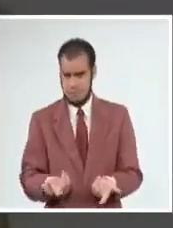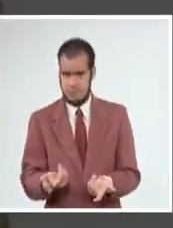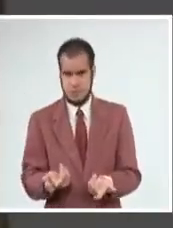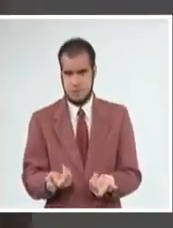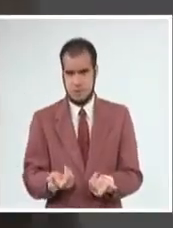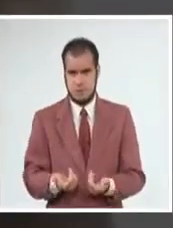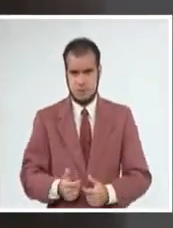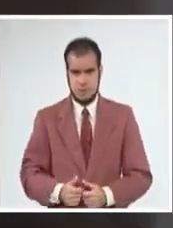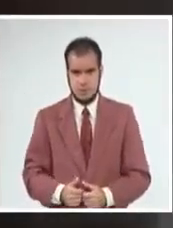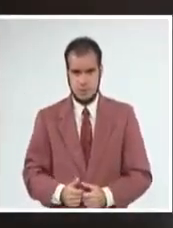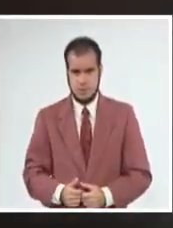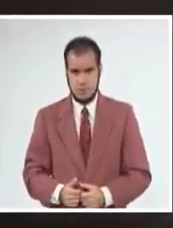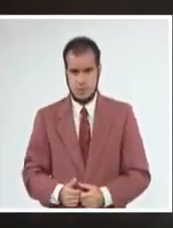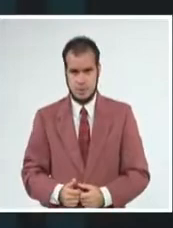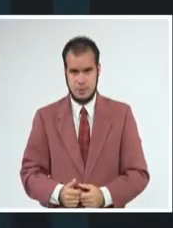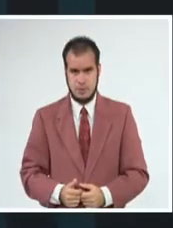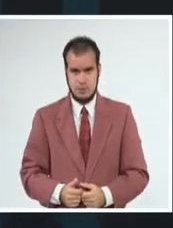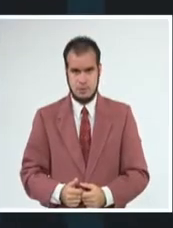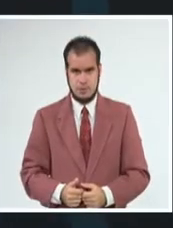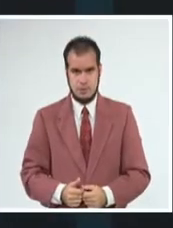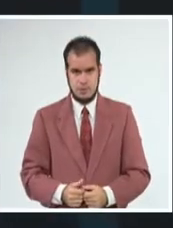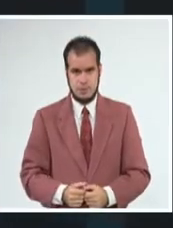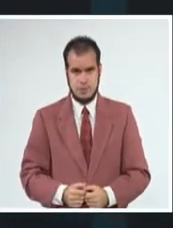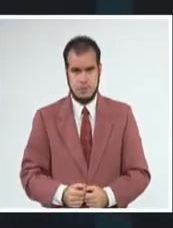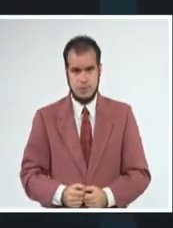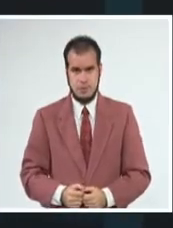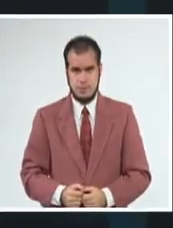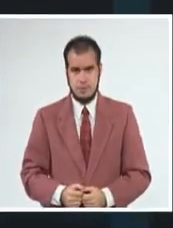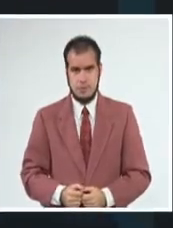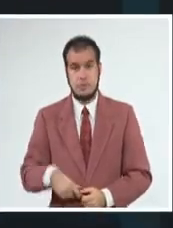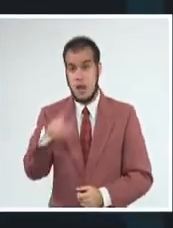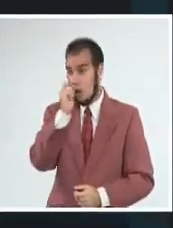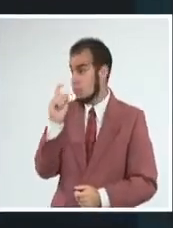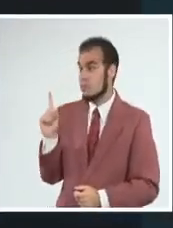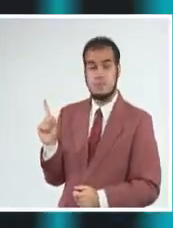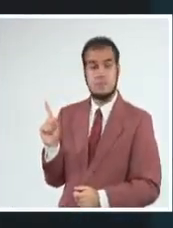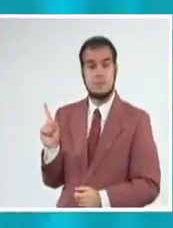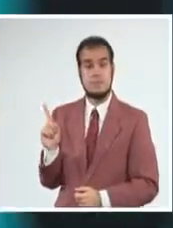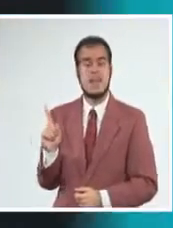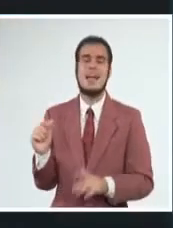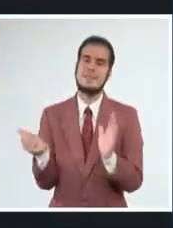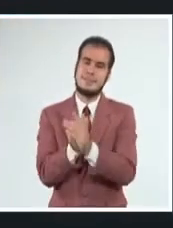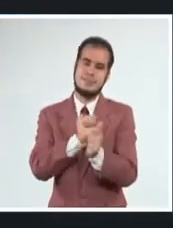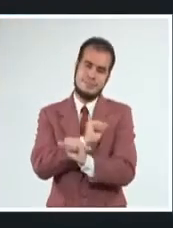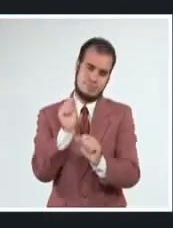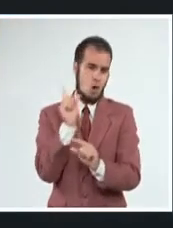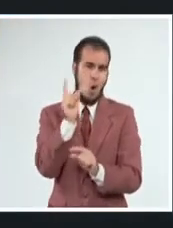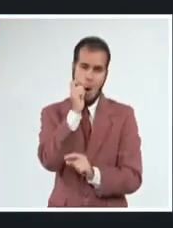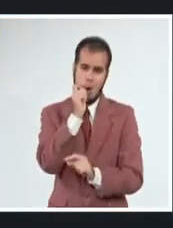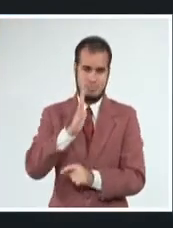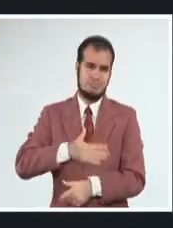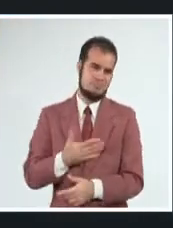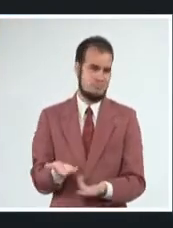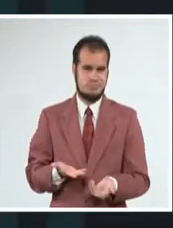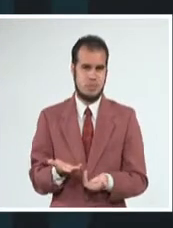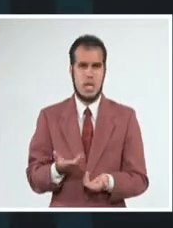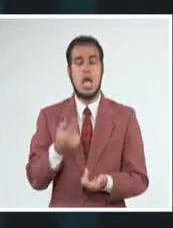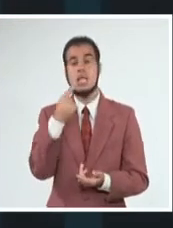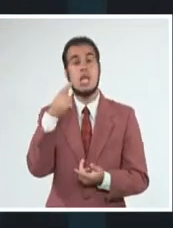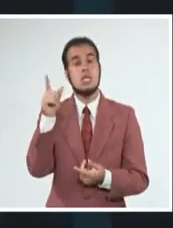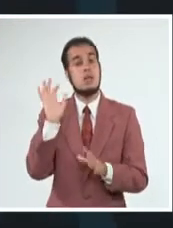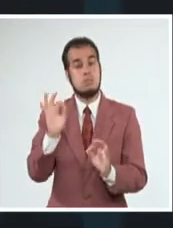bendiciones. Eduardo Arocena, mira qué patriota. Se trata del connotado terrorista Eduardo Arocena, quien introdujo el dengue